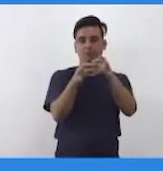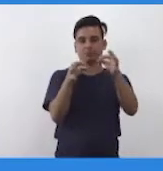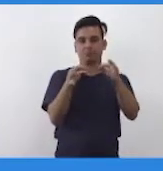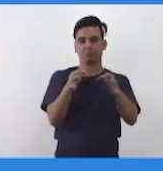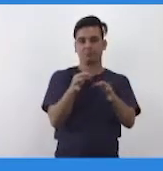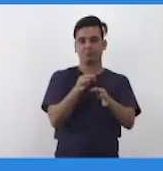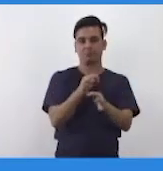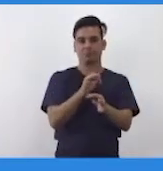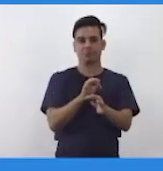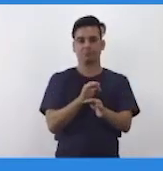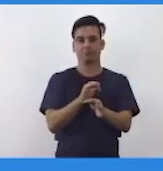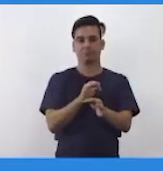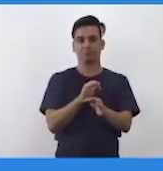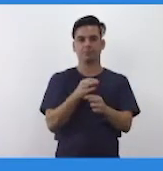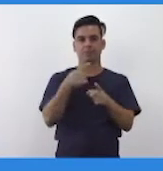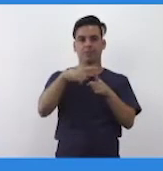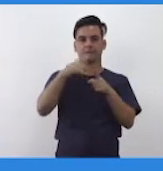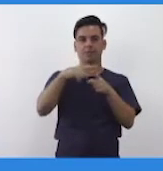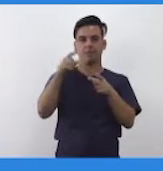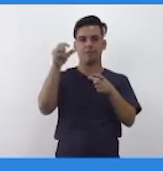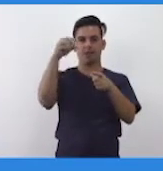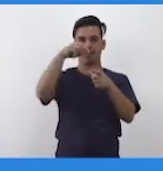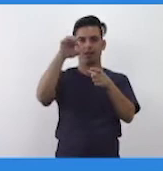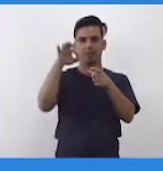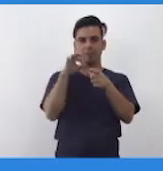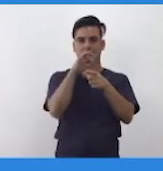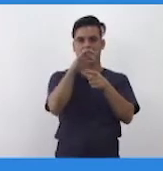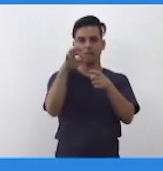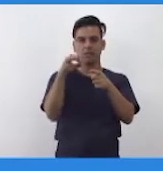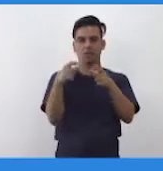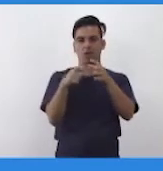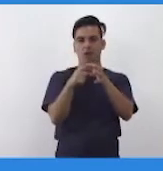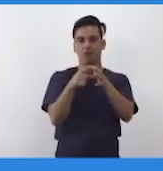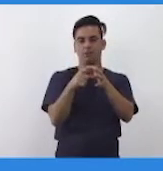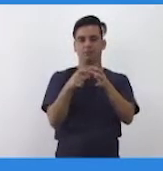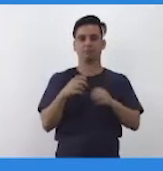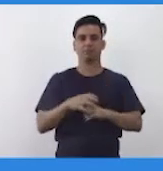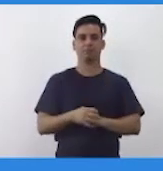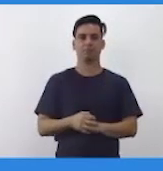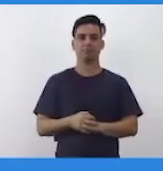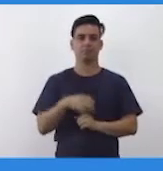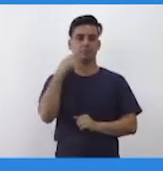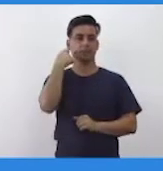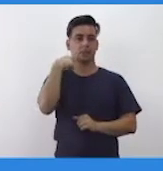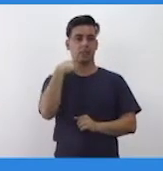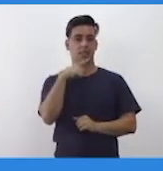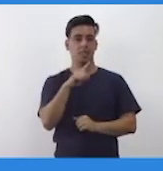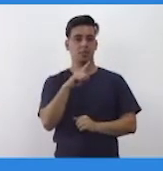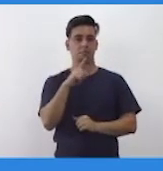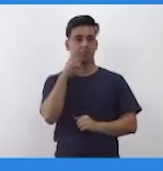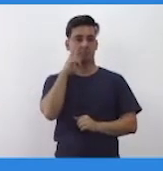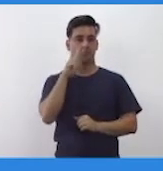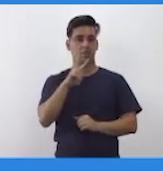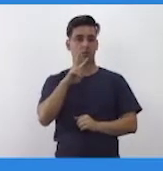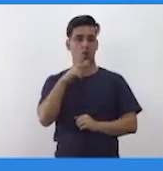sintetizan sustancias. También valoramos características del